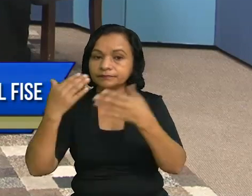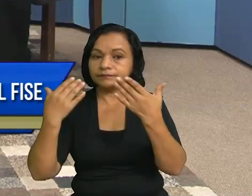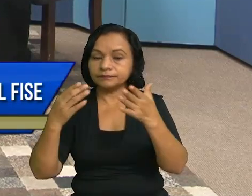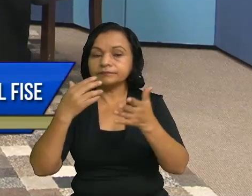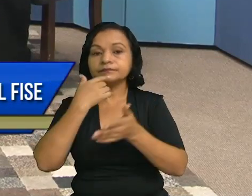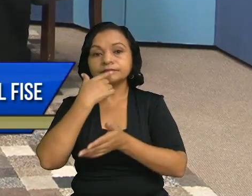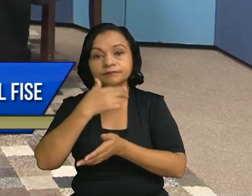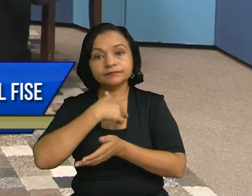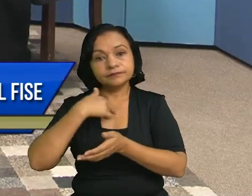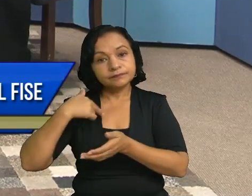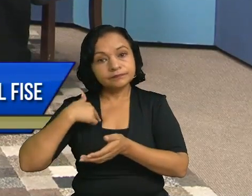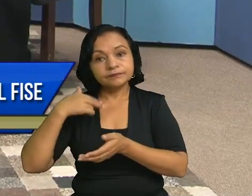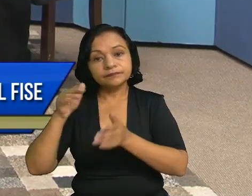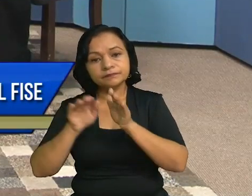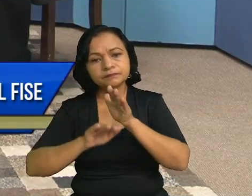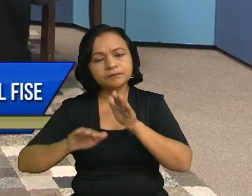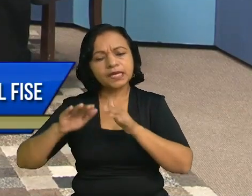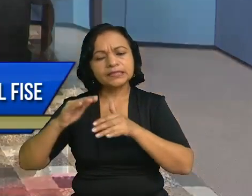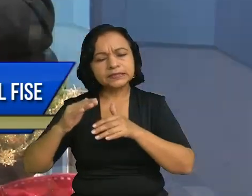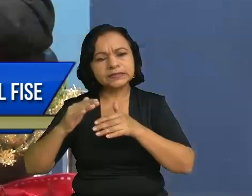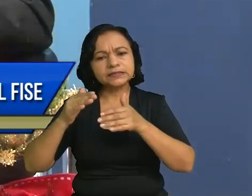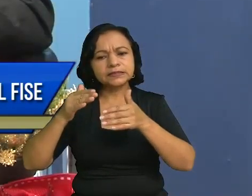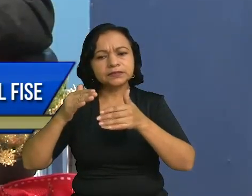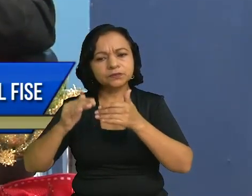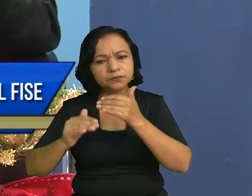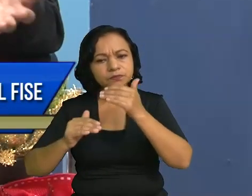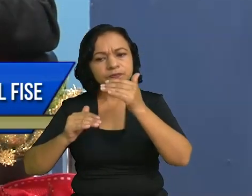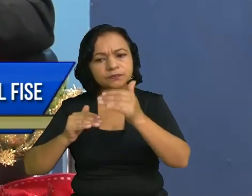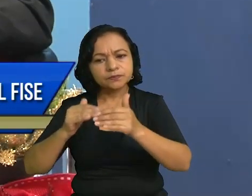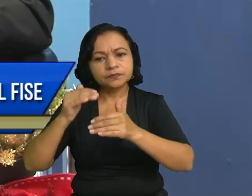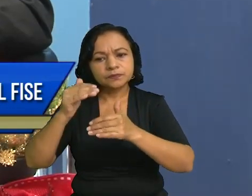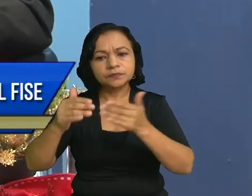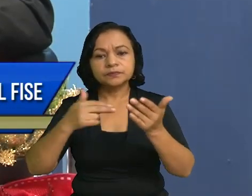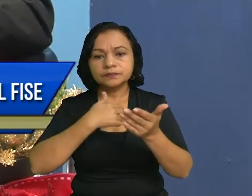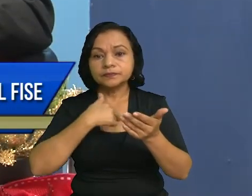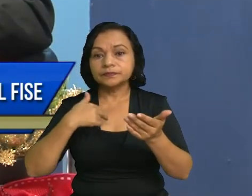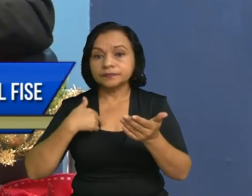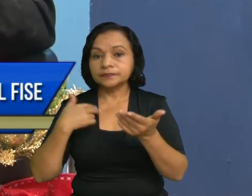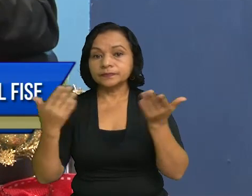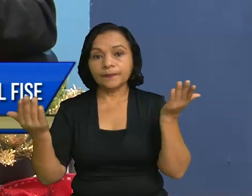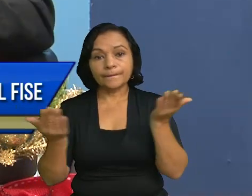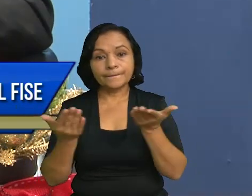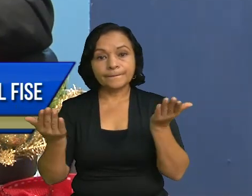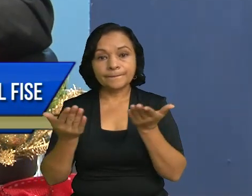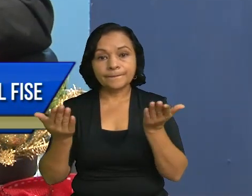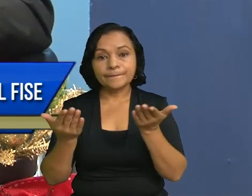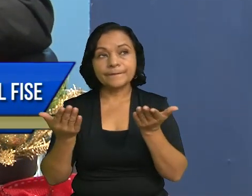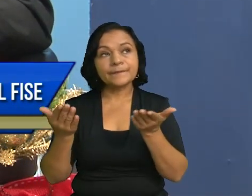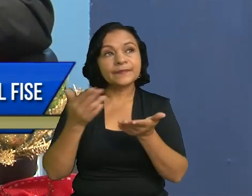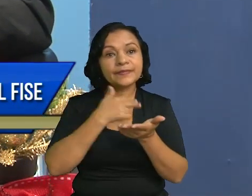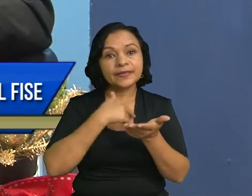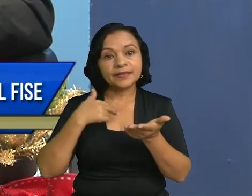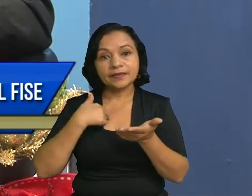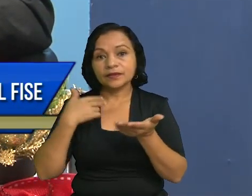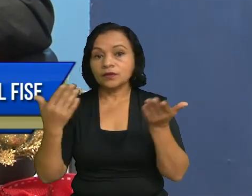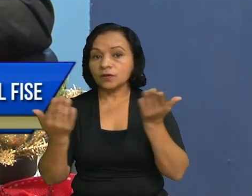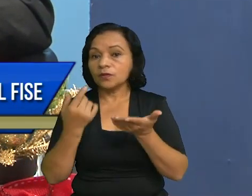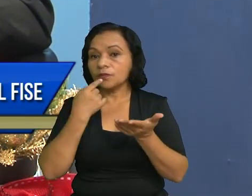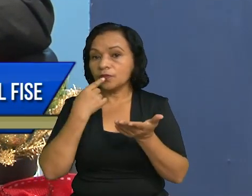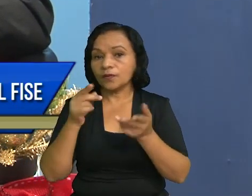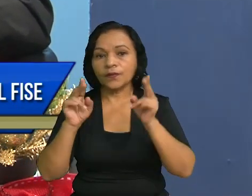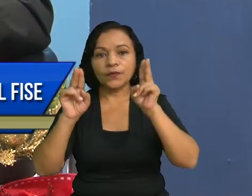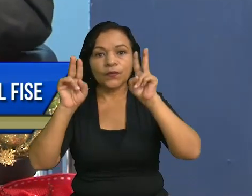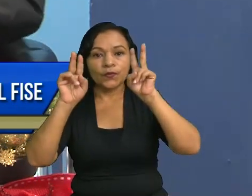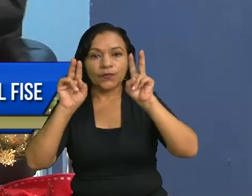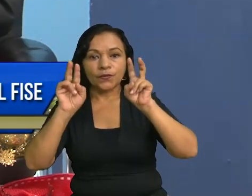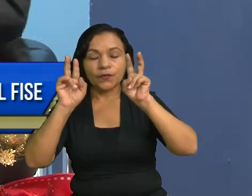se hicieron un poco más lento la capacidad de respuestas pero eso la justificación pues como te digo el tema de la